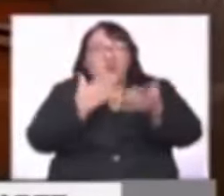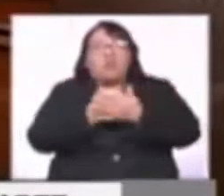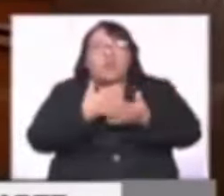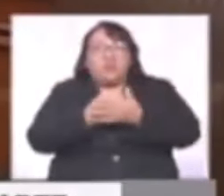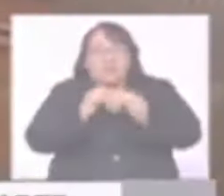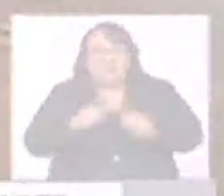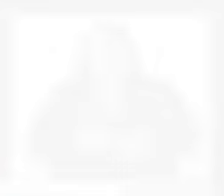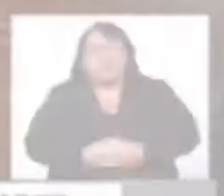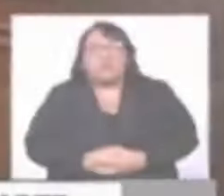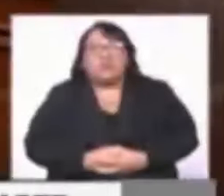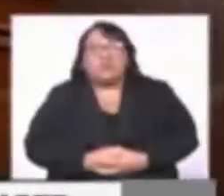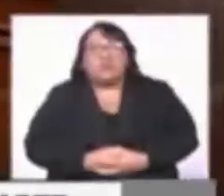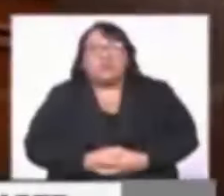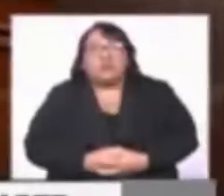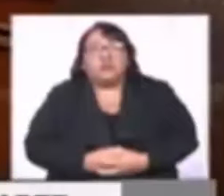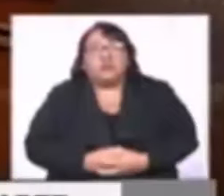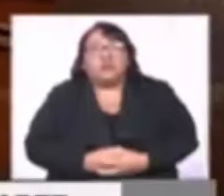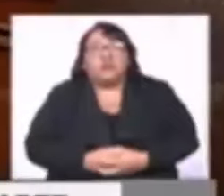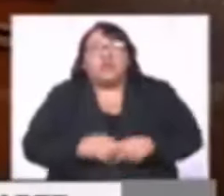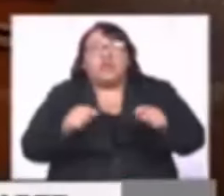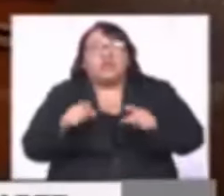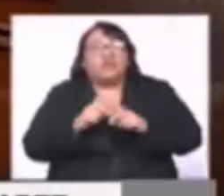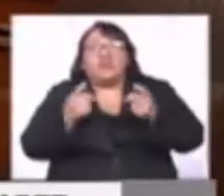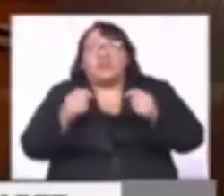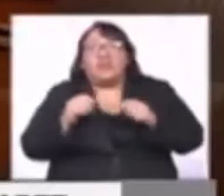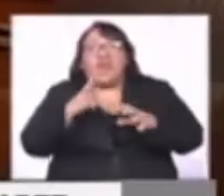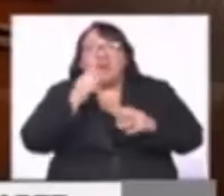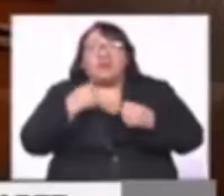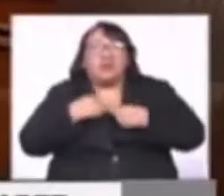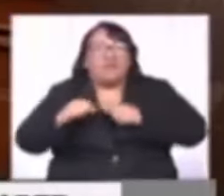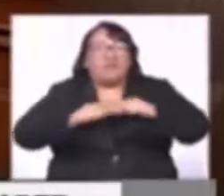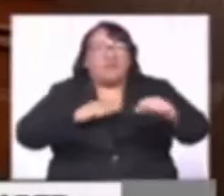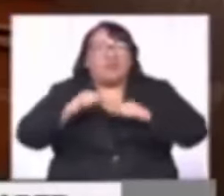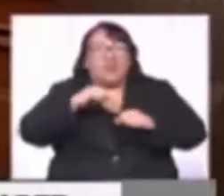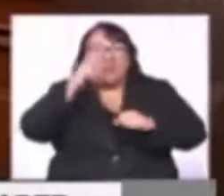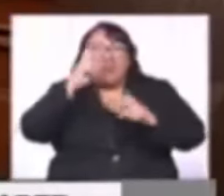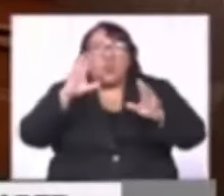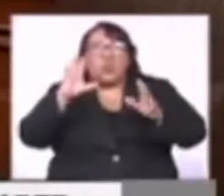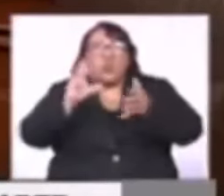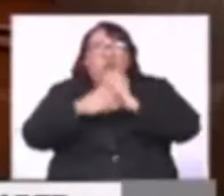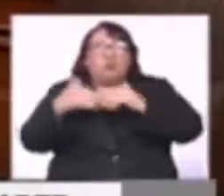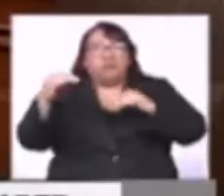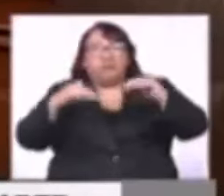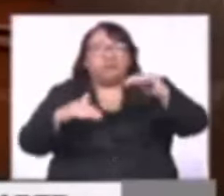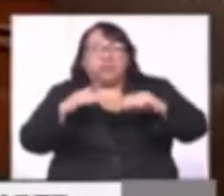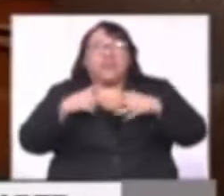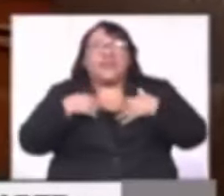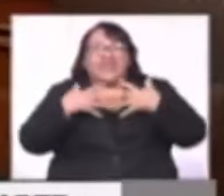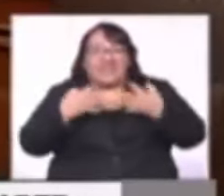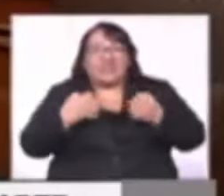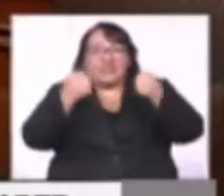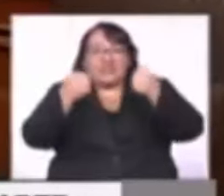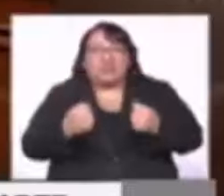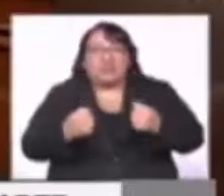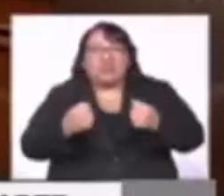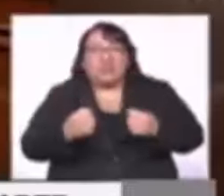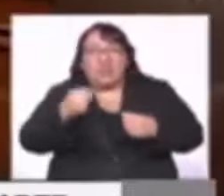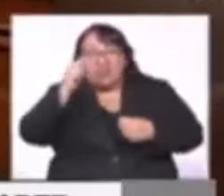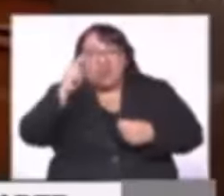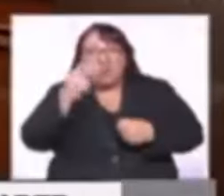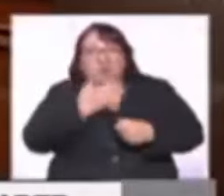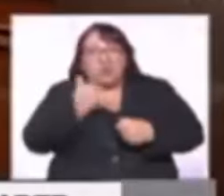ser corroborados. Y aquí no se trata de desestabilizar el país. Aquí se trata de estabilizar el